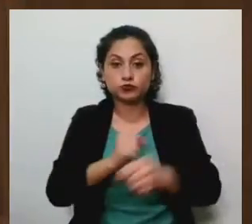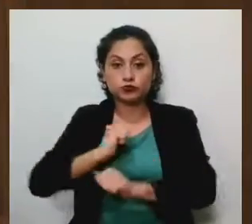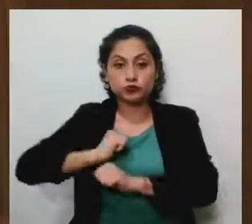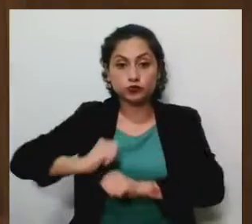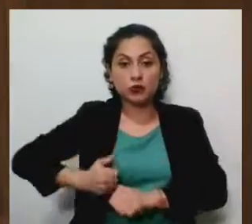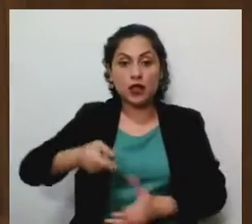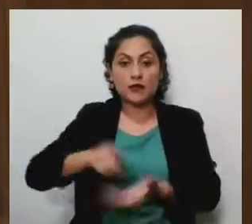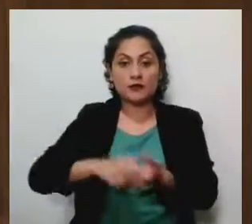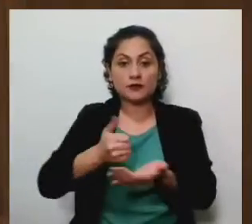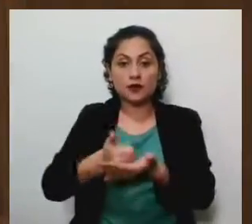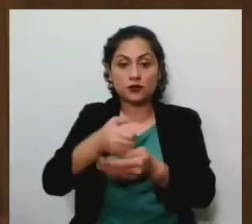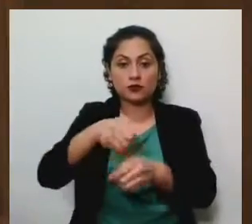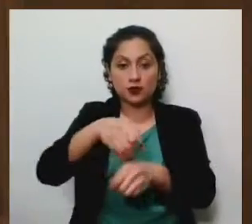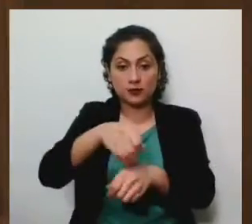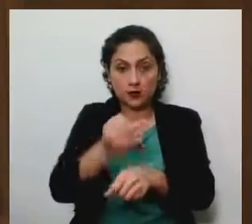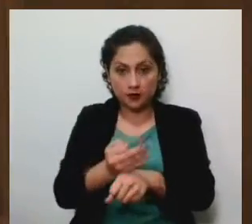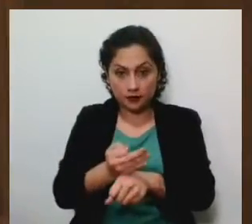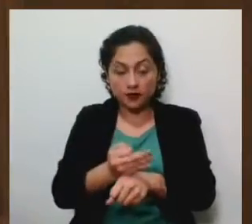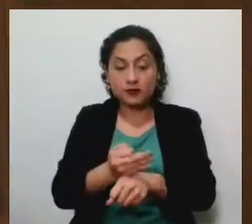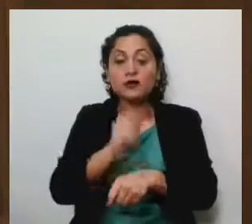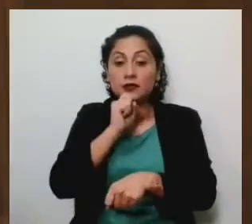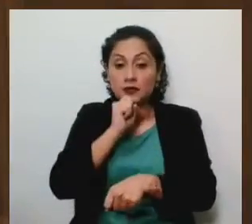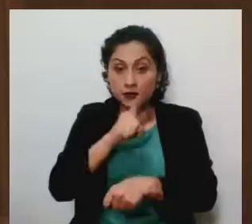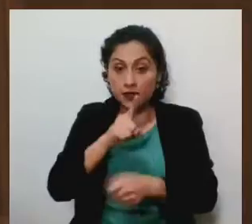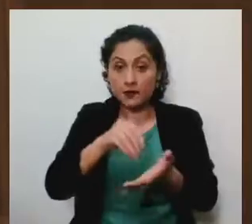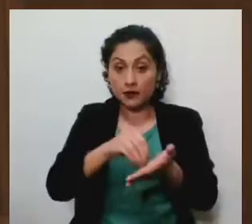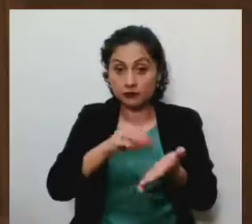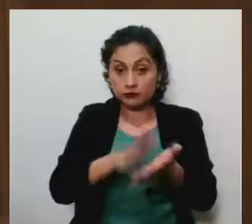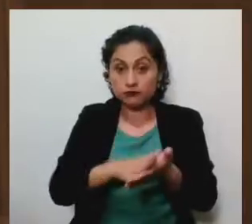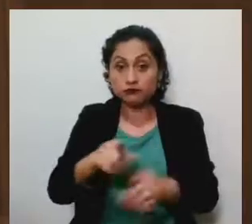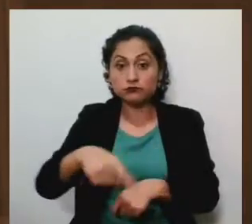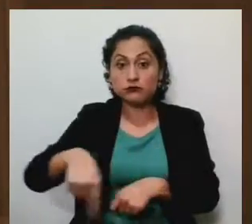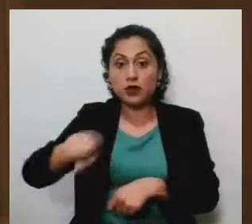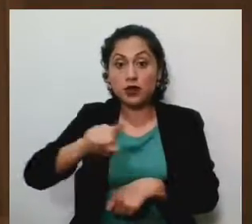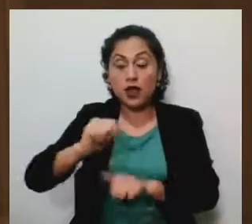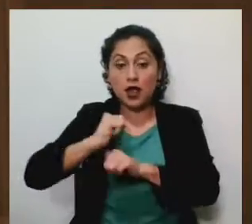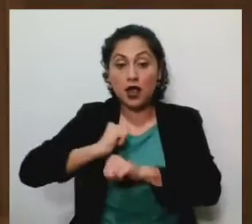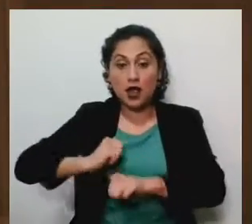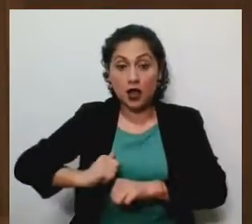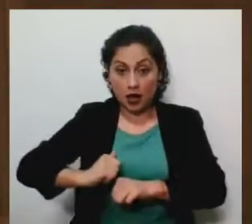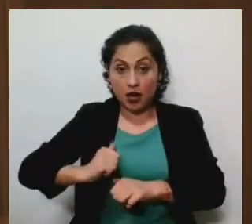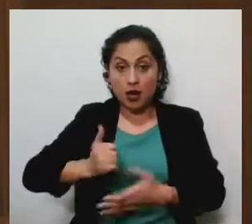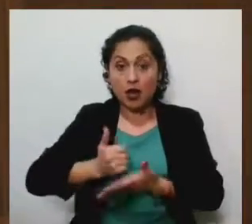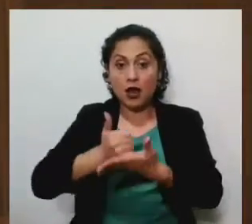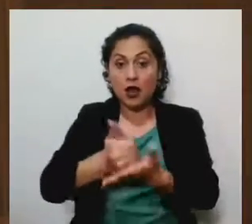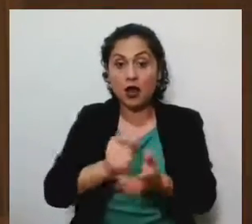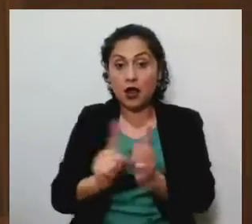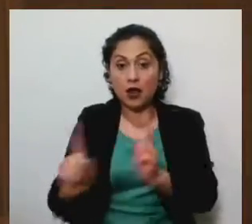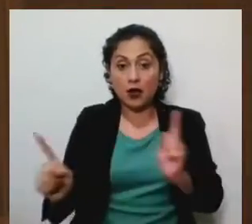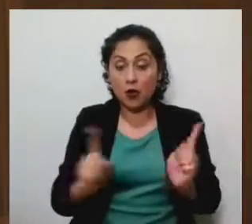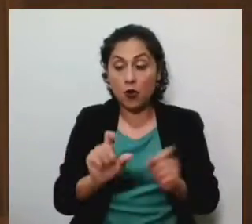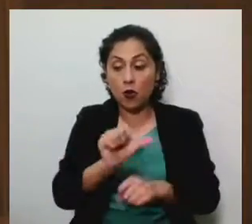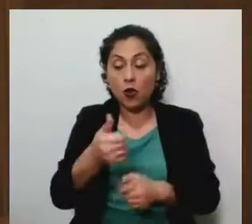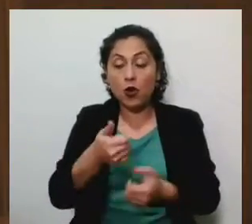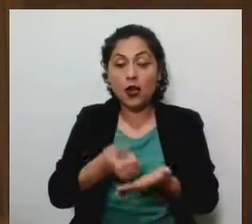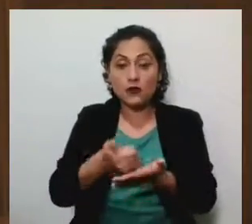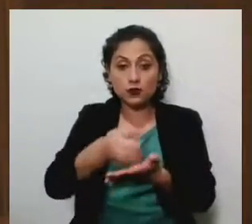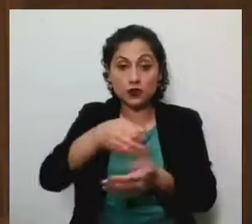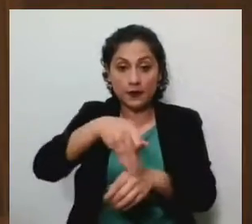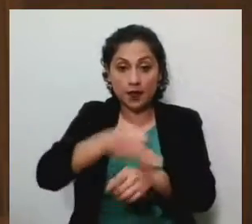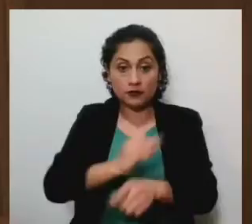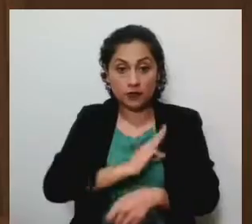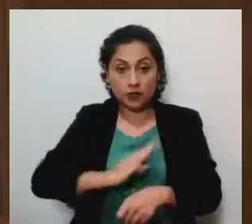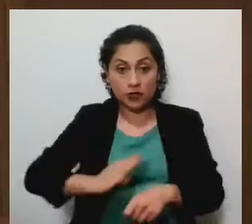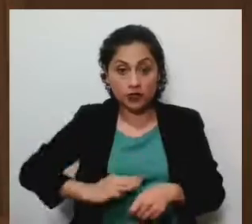Se establece la prohibición de que existan autoridades intermedias entre los ayuntamientos y los gobiernos de los estados. Se otorga a